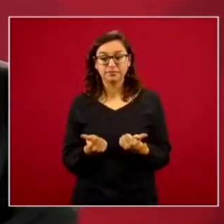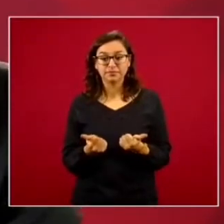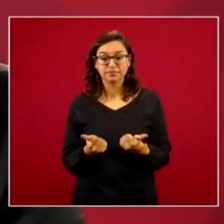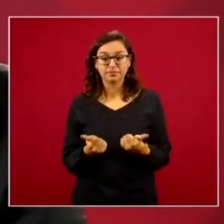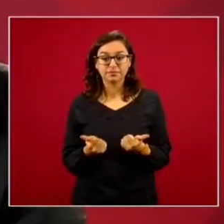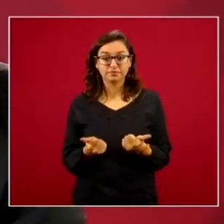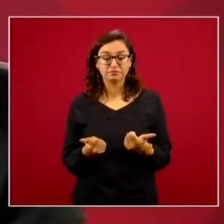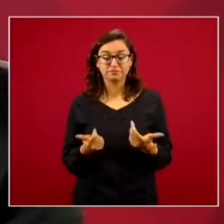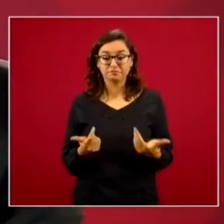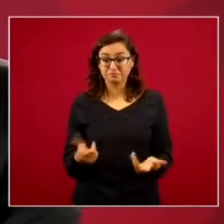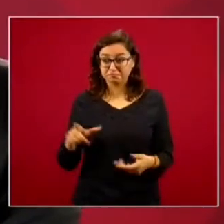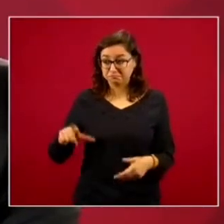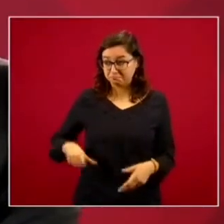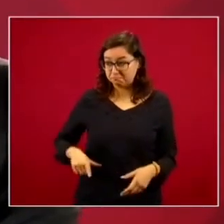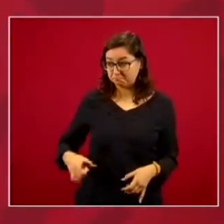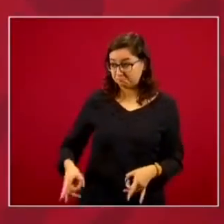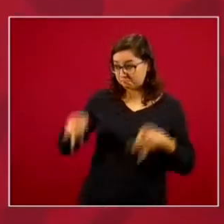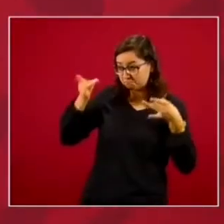tumbar al gobierno,